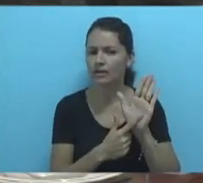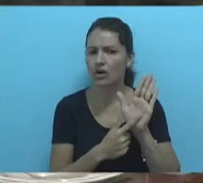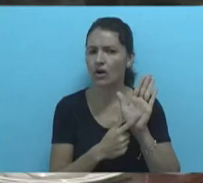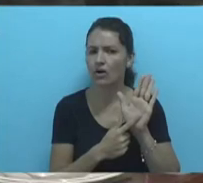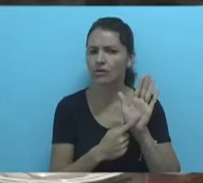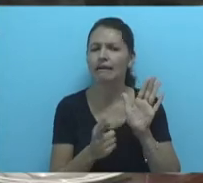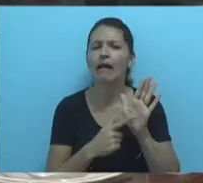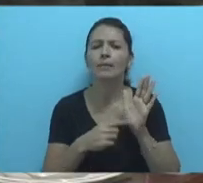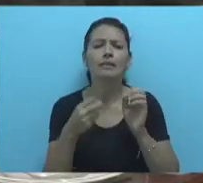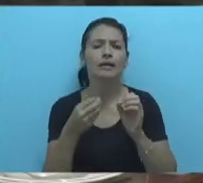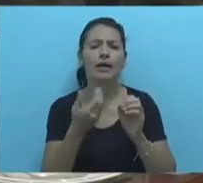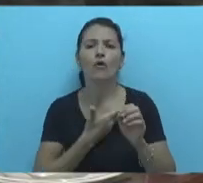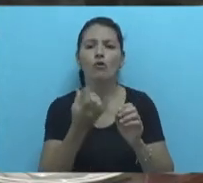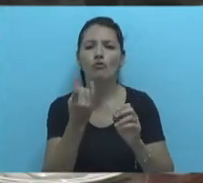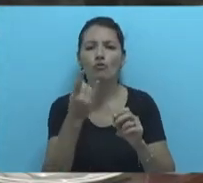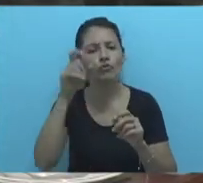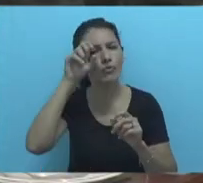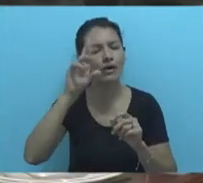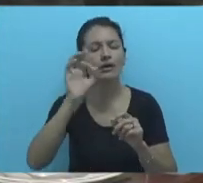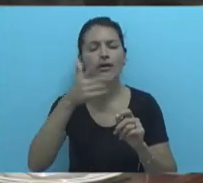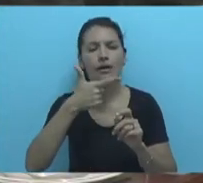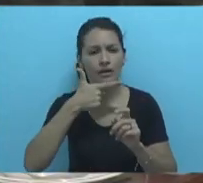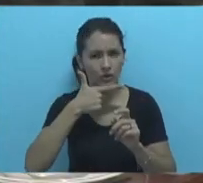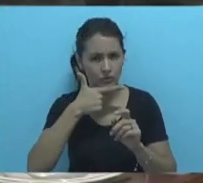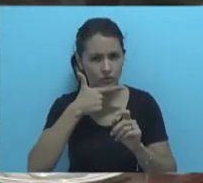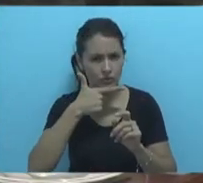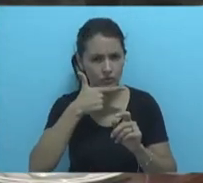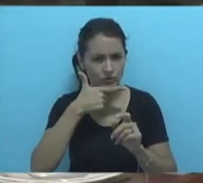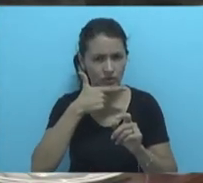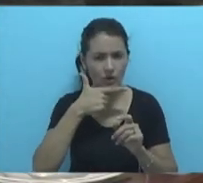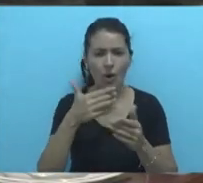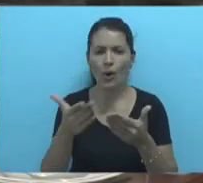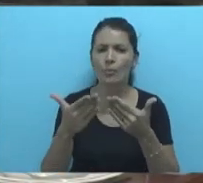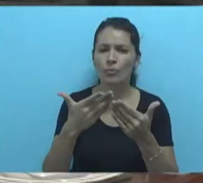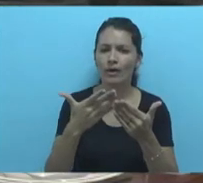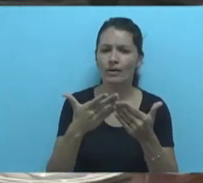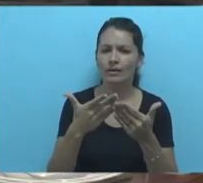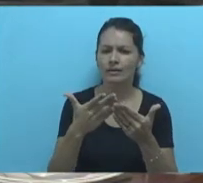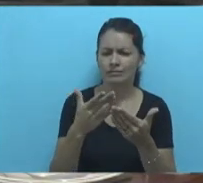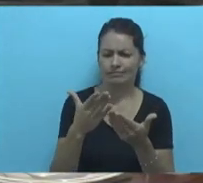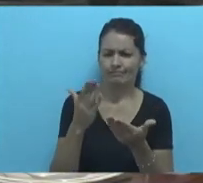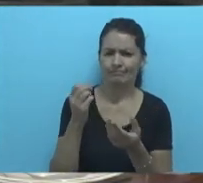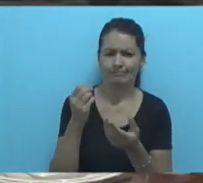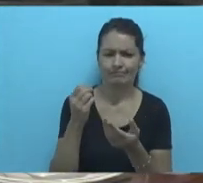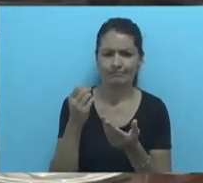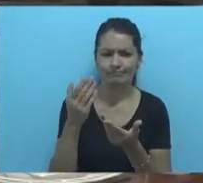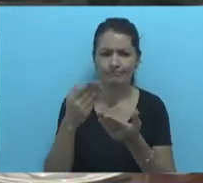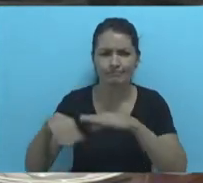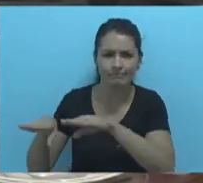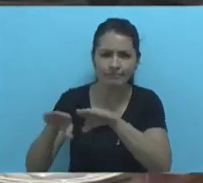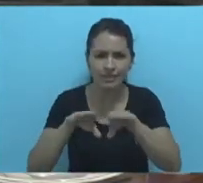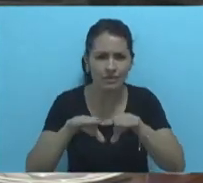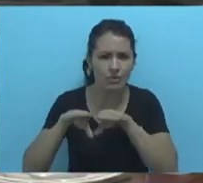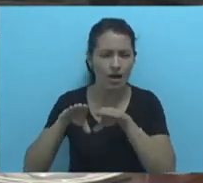fueros parlamentarios para que los mismos dejen de ser un privilegio y se garantice la igualdad